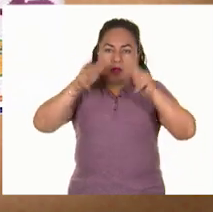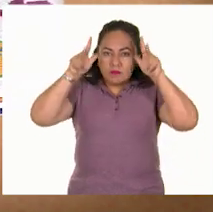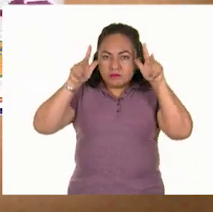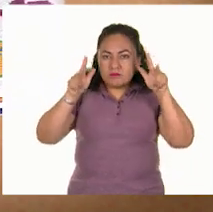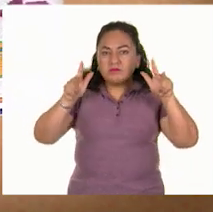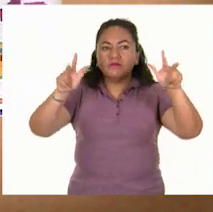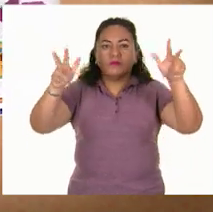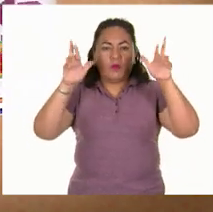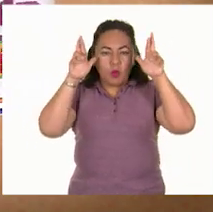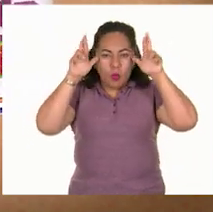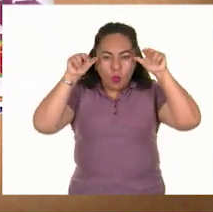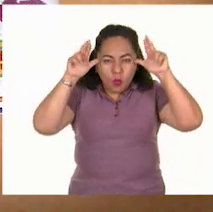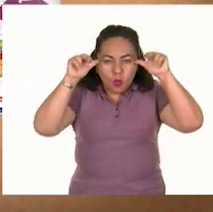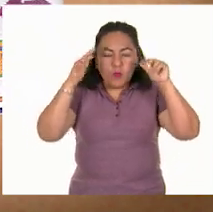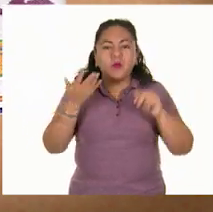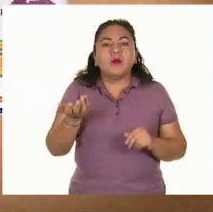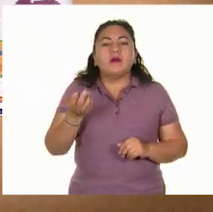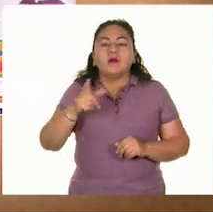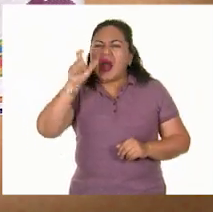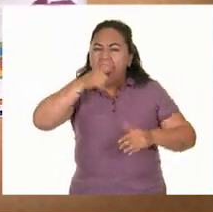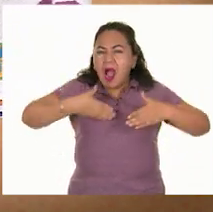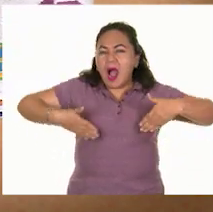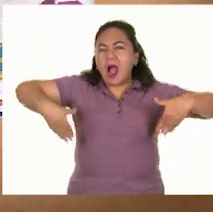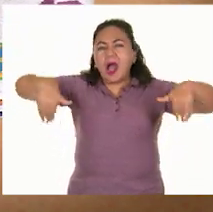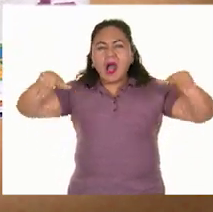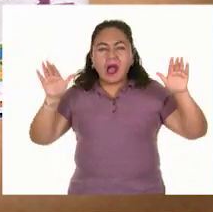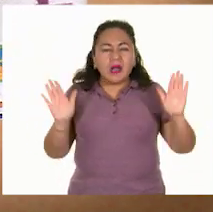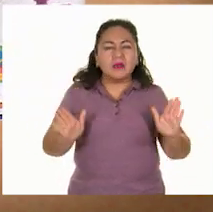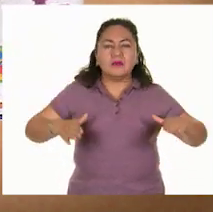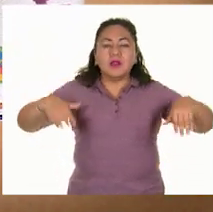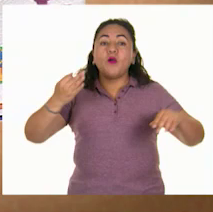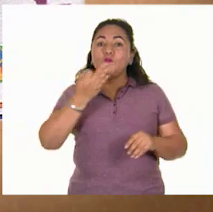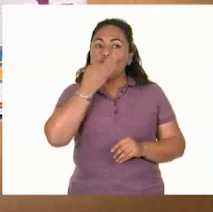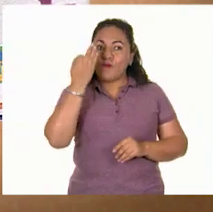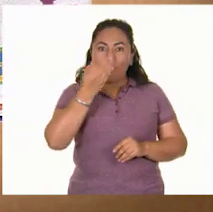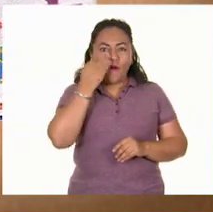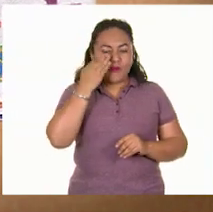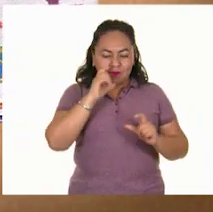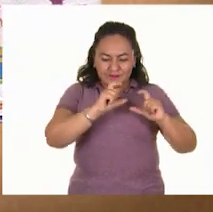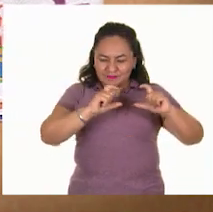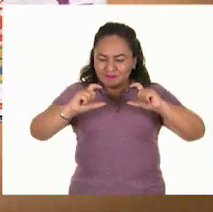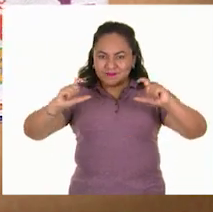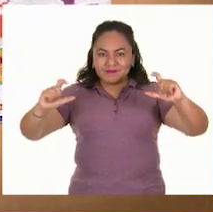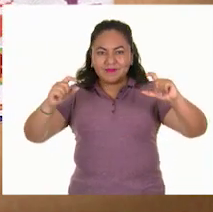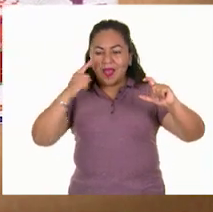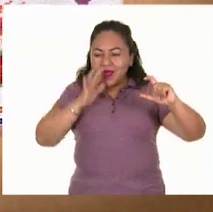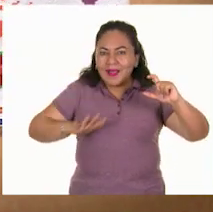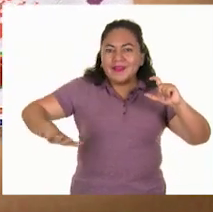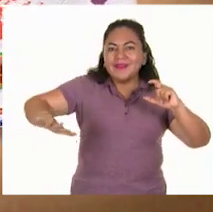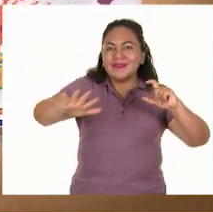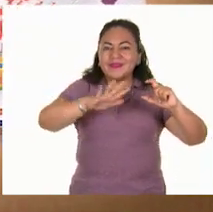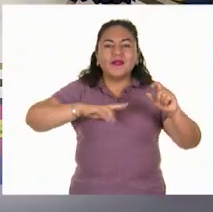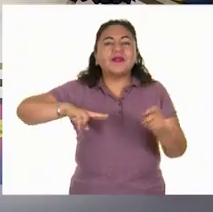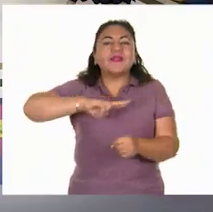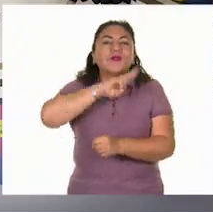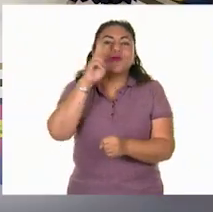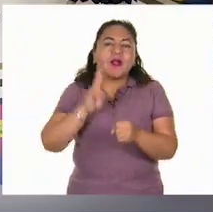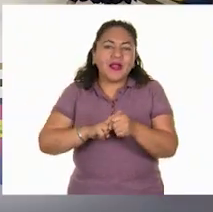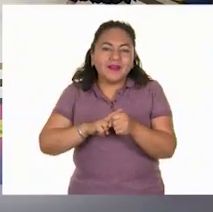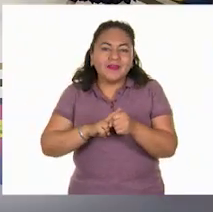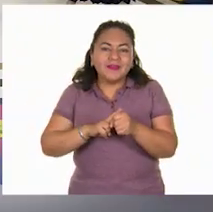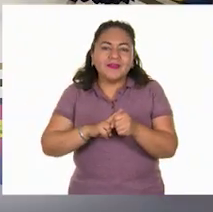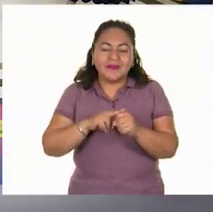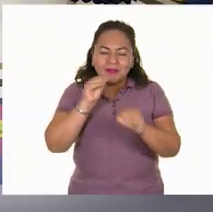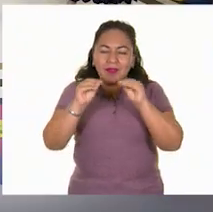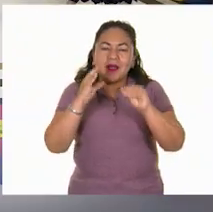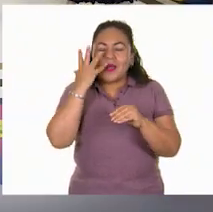venados, conejos, águilas. Más las flores que nunca pueden faltar porque es esta parte de la naturaleza, ¿verdad?, que